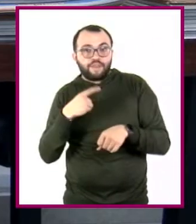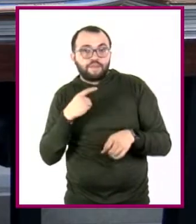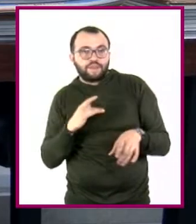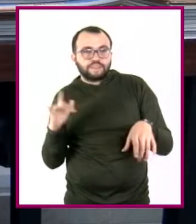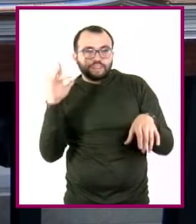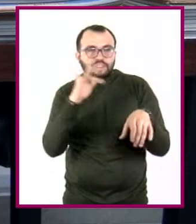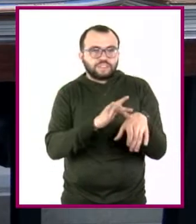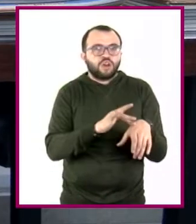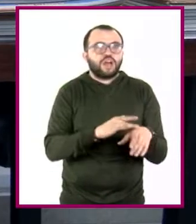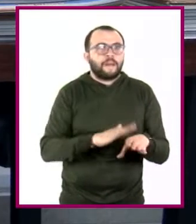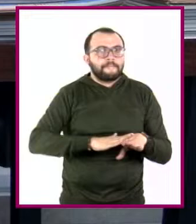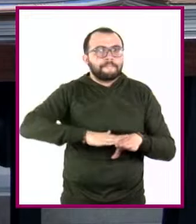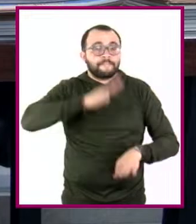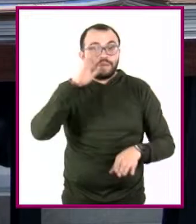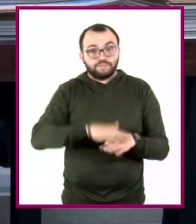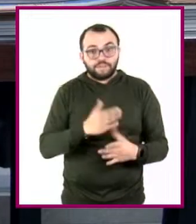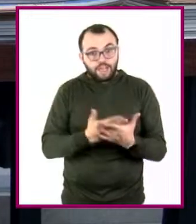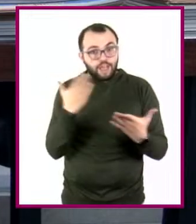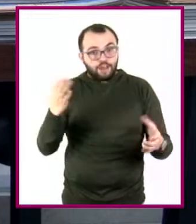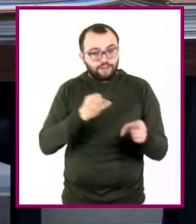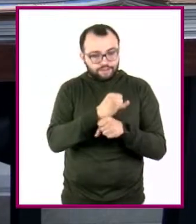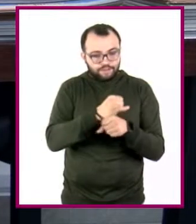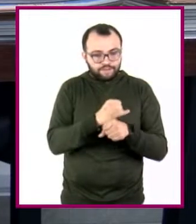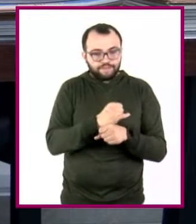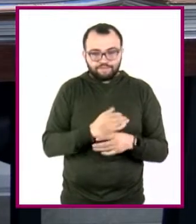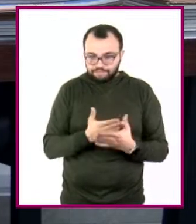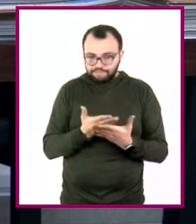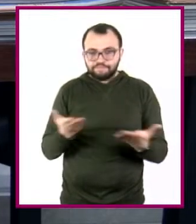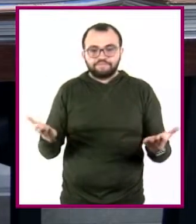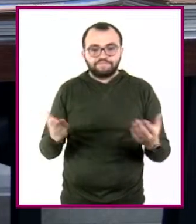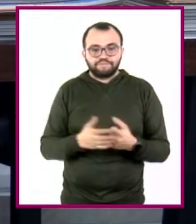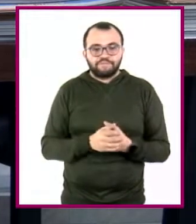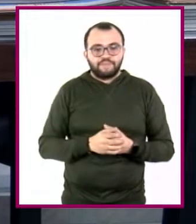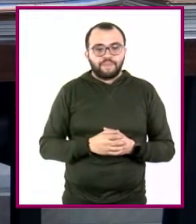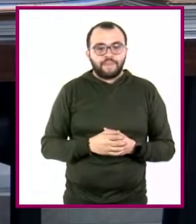es? ¿Es hora de investigar? Va, Ok. a investigar.